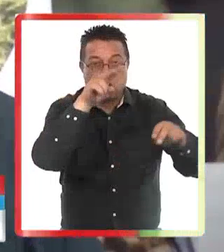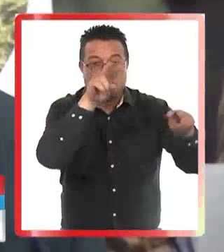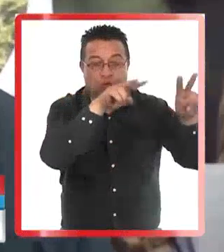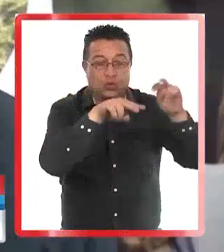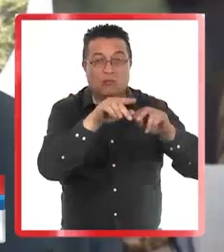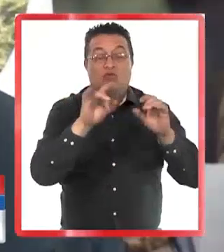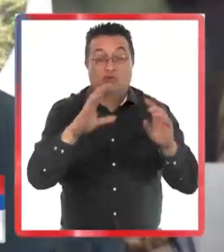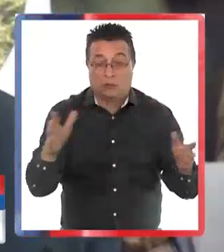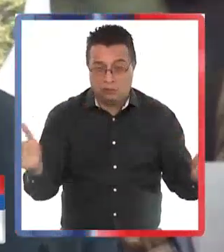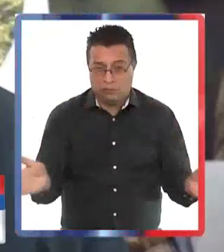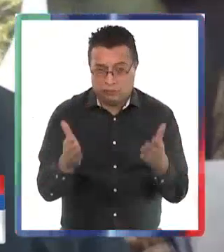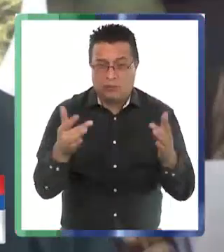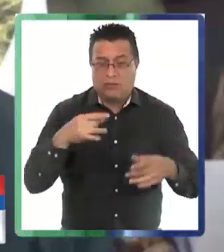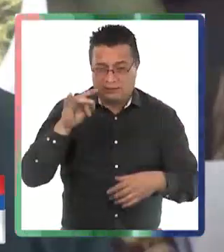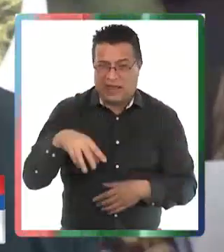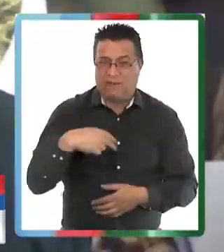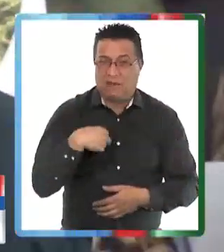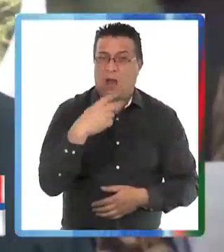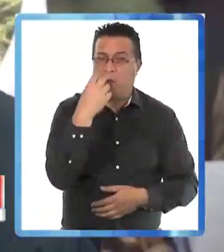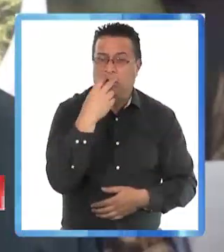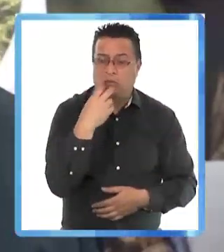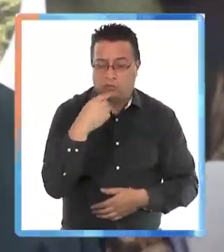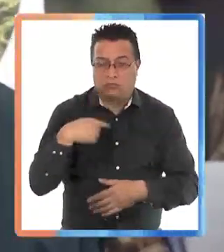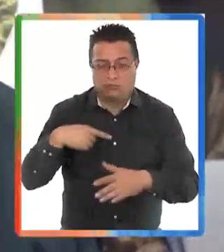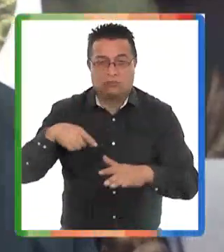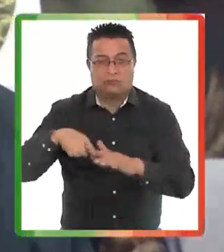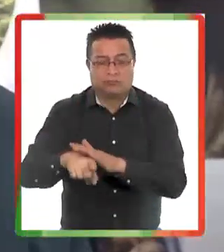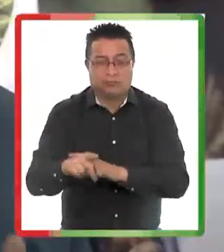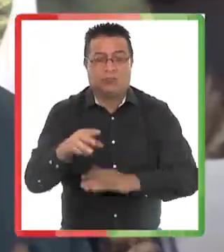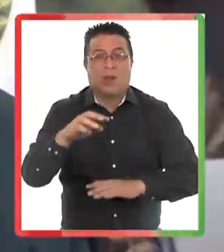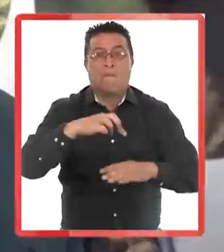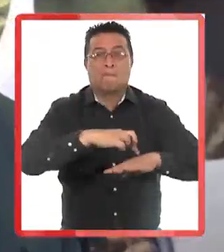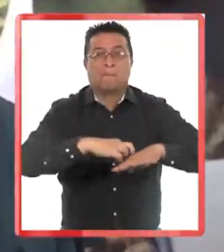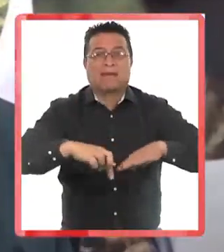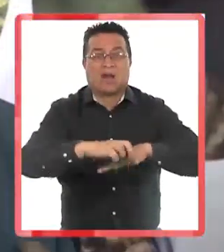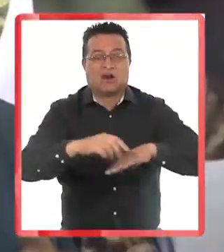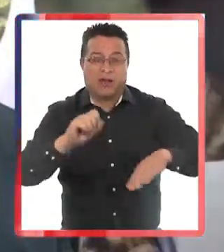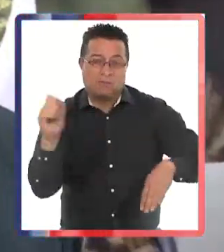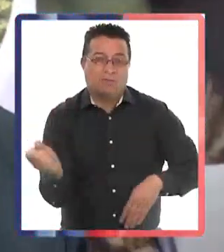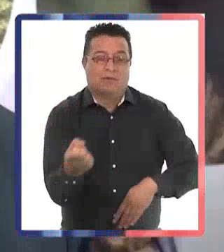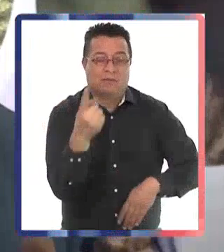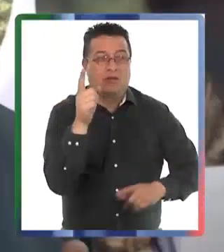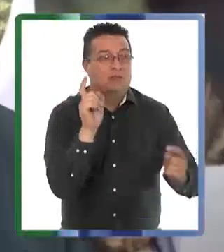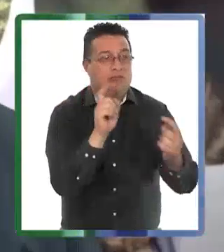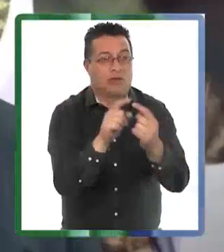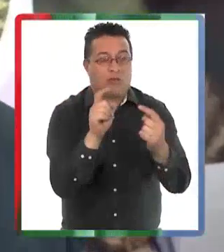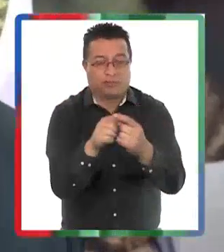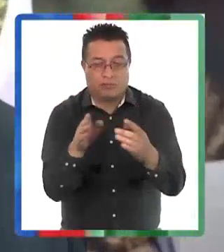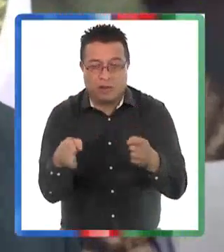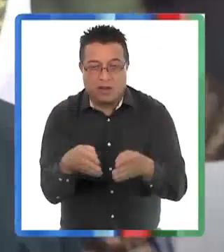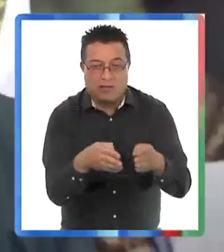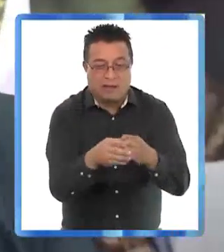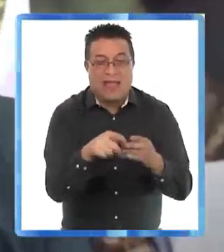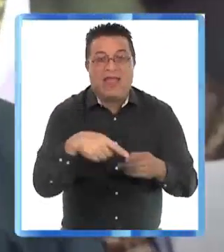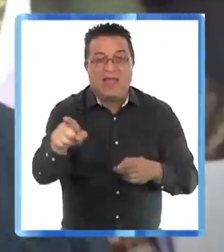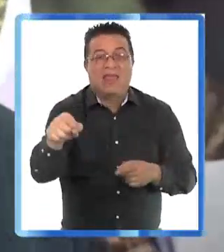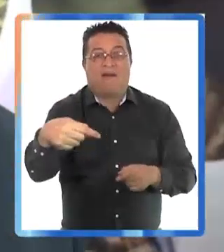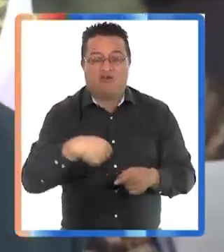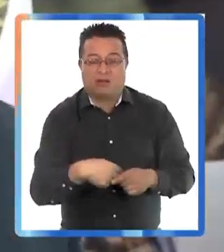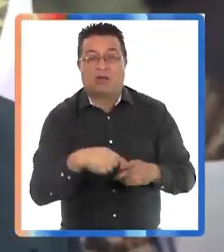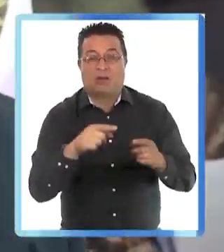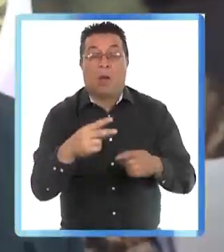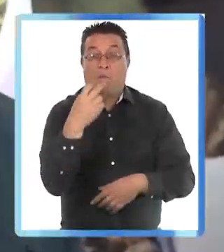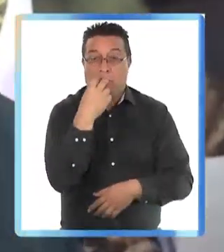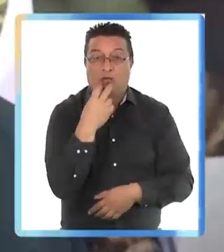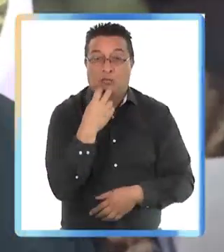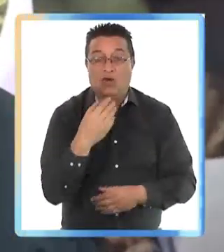en promover no solamente la gastronomía, el turismo. Nosotros sabemos que Puerto Montt es la puerta de entrada a la Patagonia y la ciudad de conexión con los canales, de ida y de